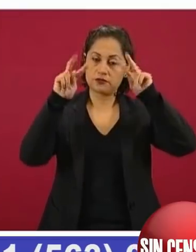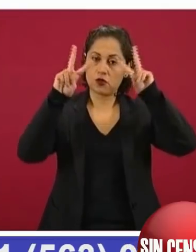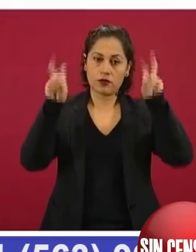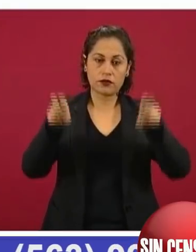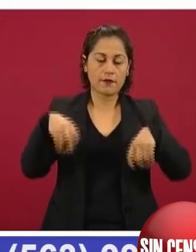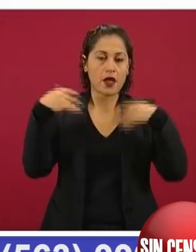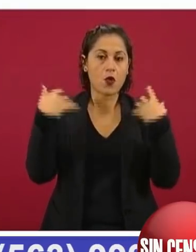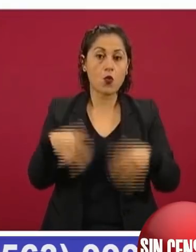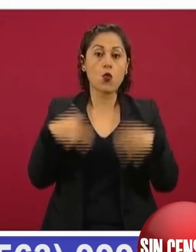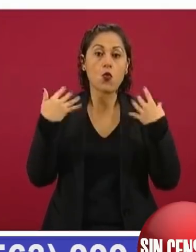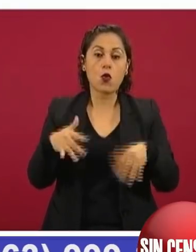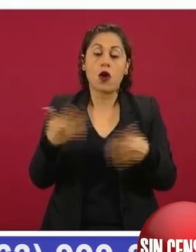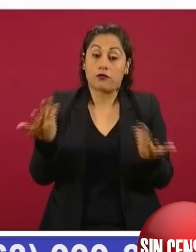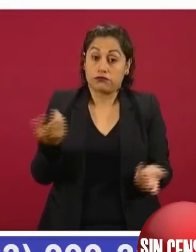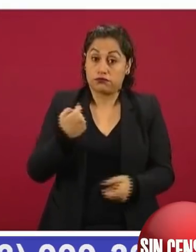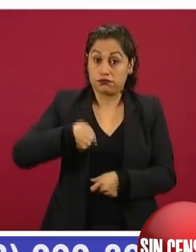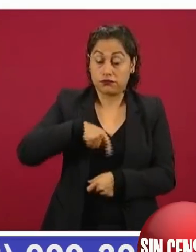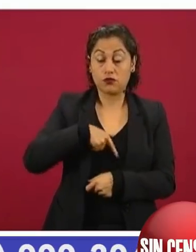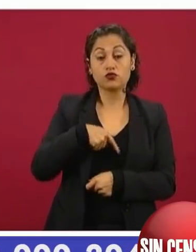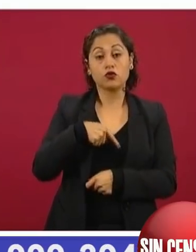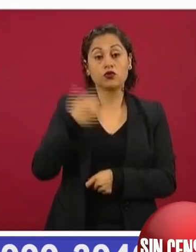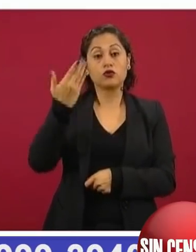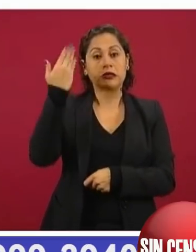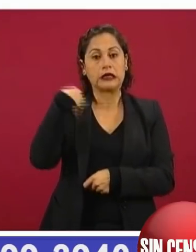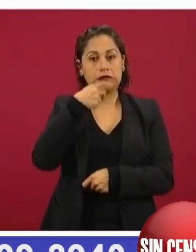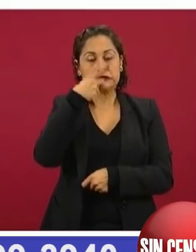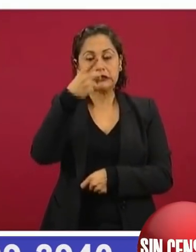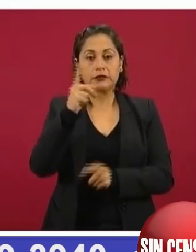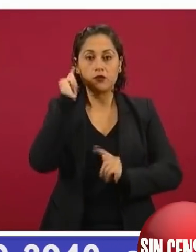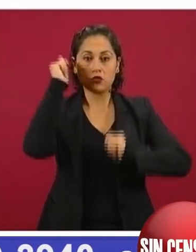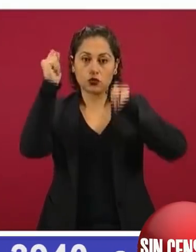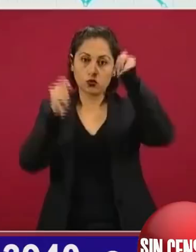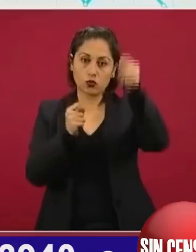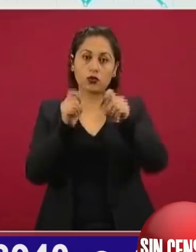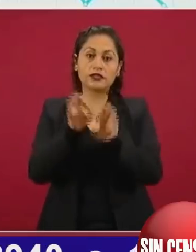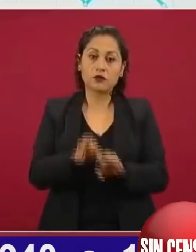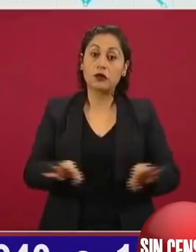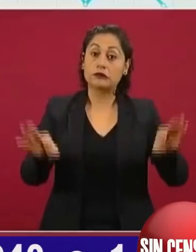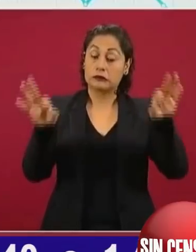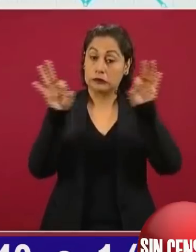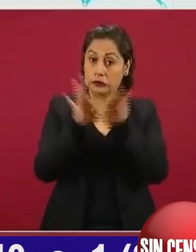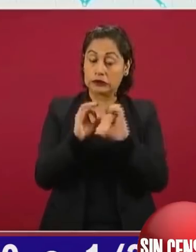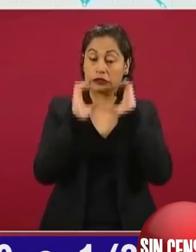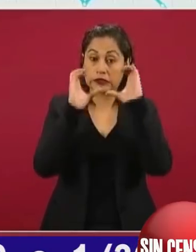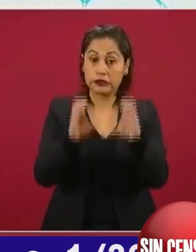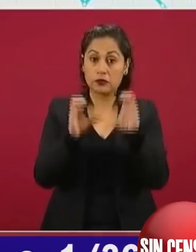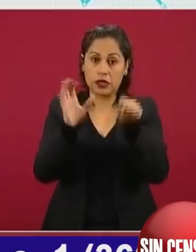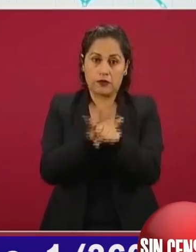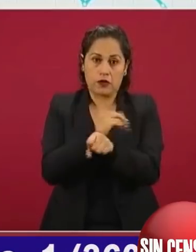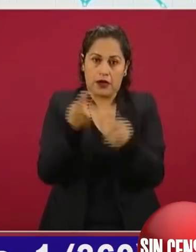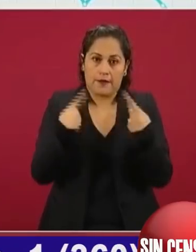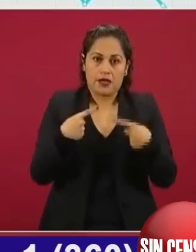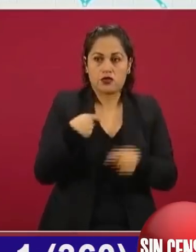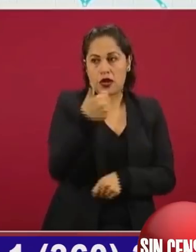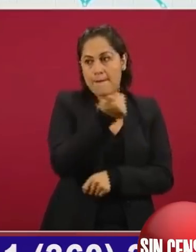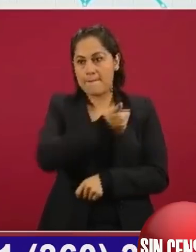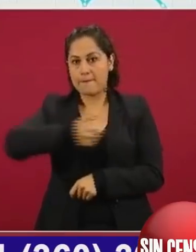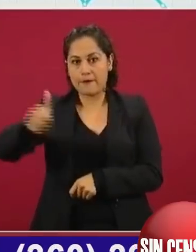turismo lo hemos destacado como una actividad de contribución importante a la transmisión por la movilidad de las personas, sobre todo